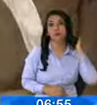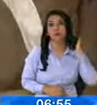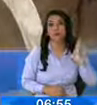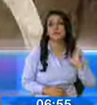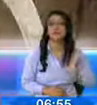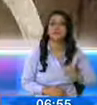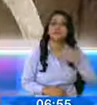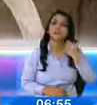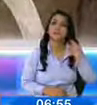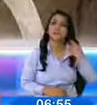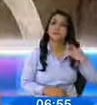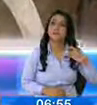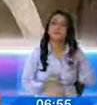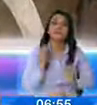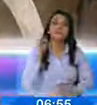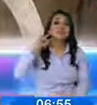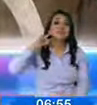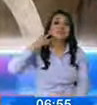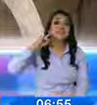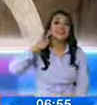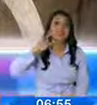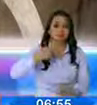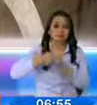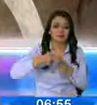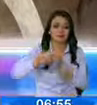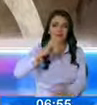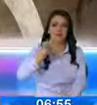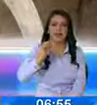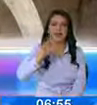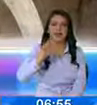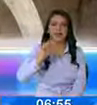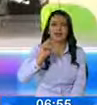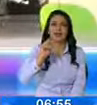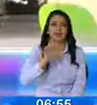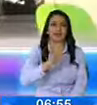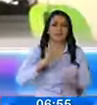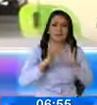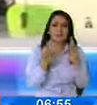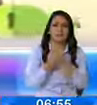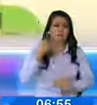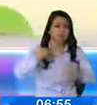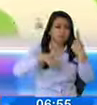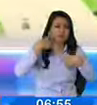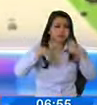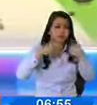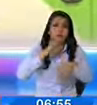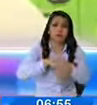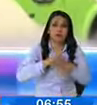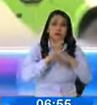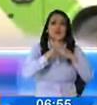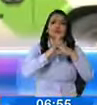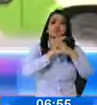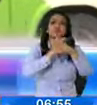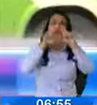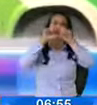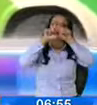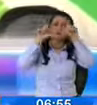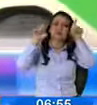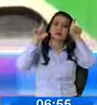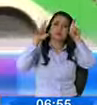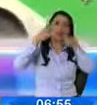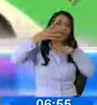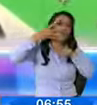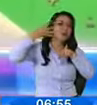los familiares de katherine andy lloran desconsoladamente su muerte fue atropellada por el bus de la cooperativa centinela del